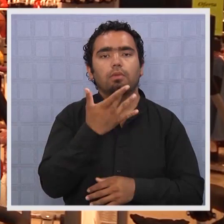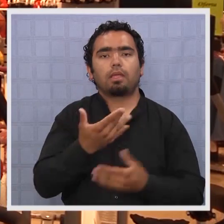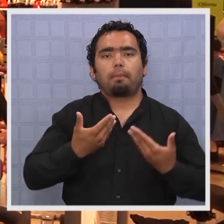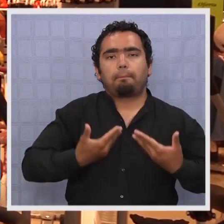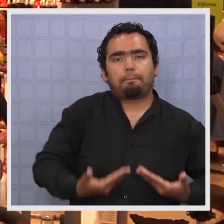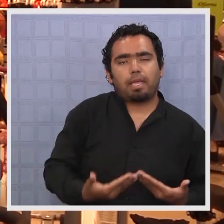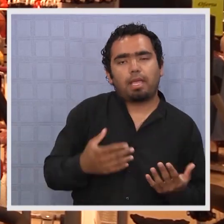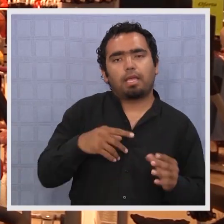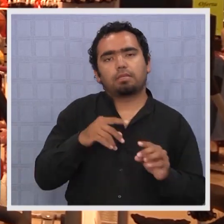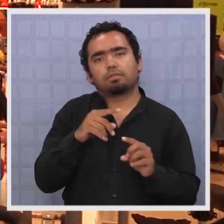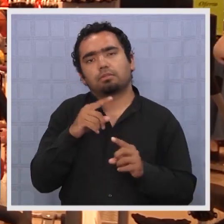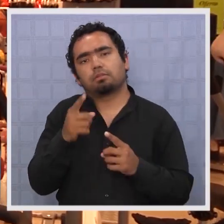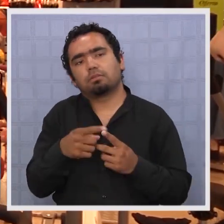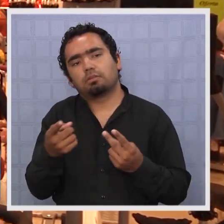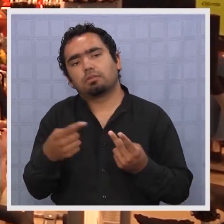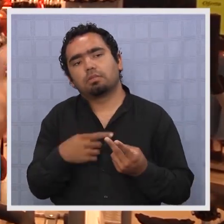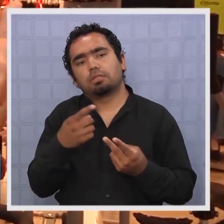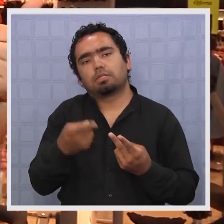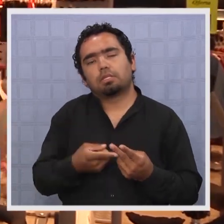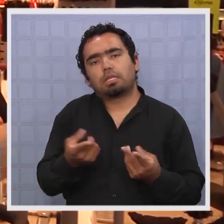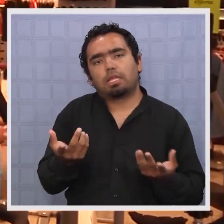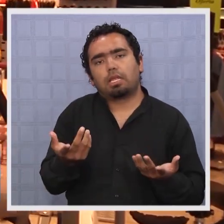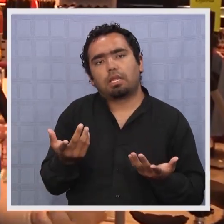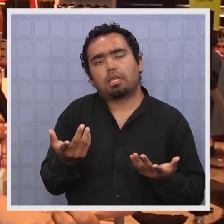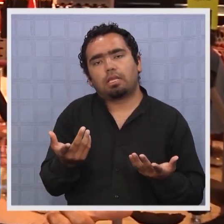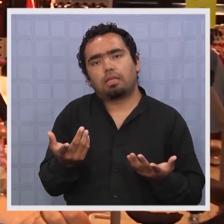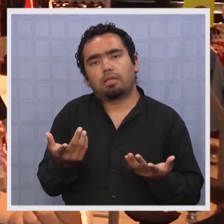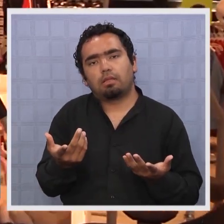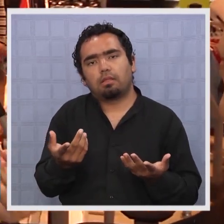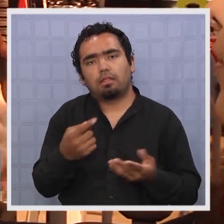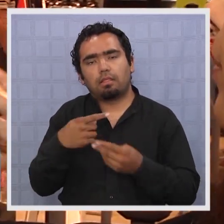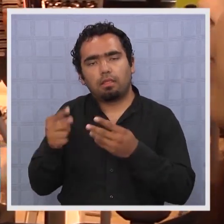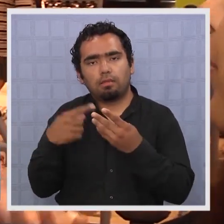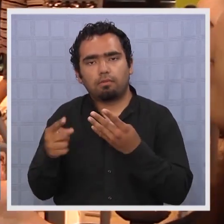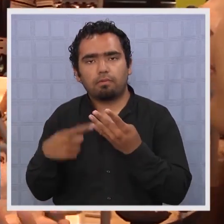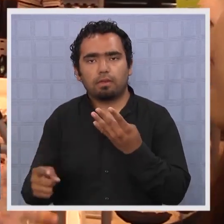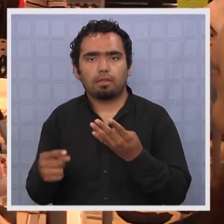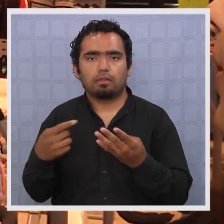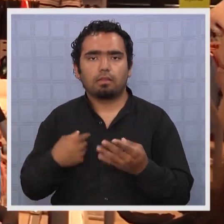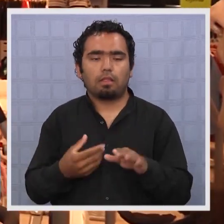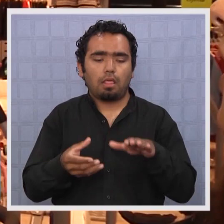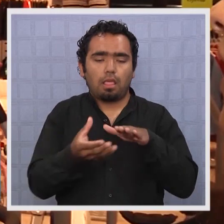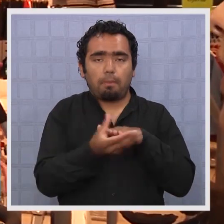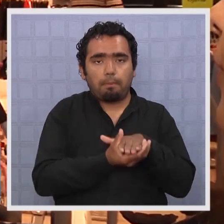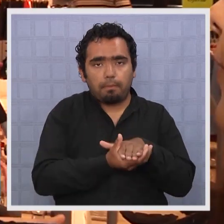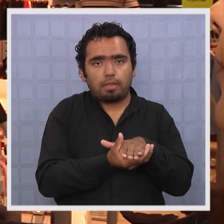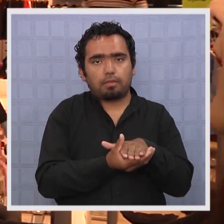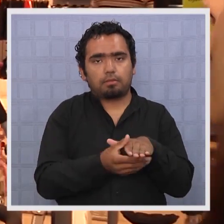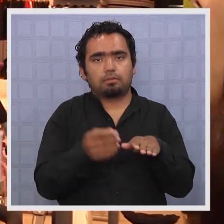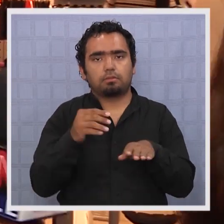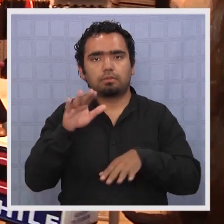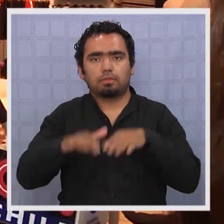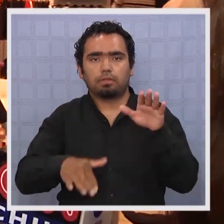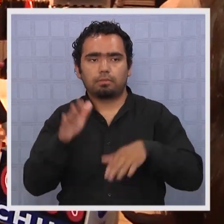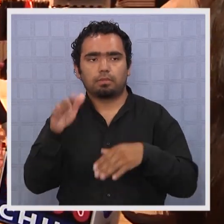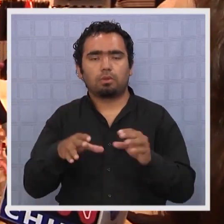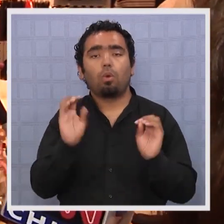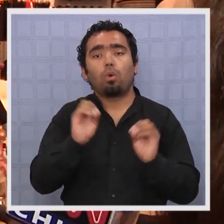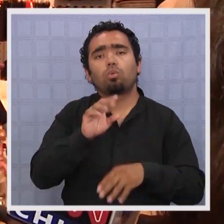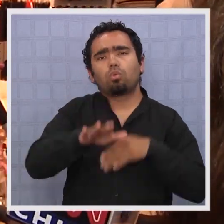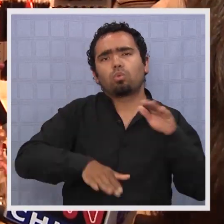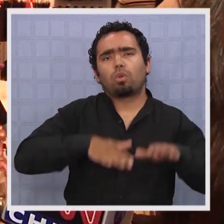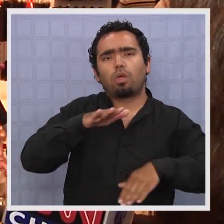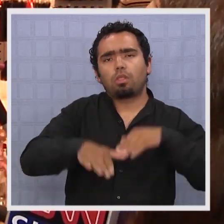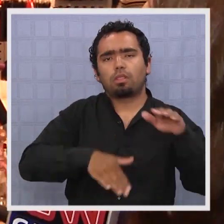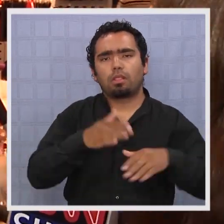Si tiene frenador si tiene vende el pie de la persona ha una zapatill pie plano eso o si vas a trotar por